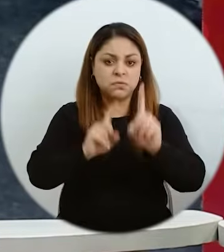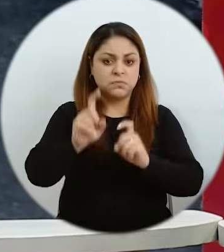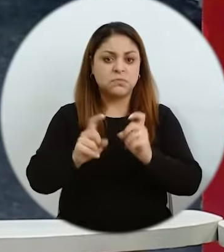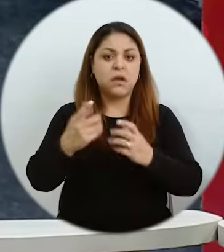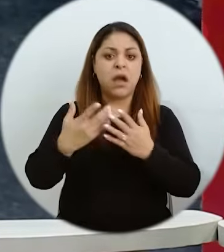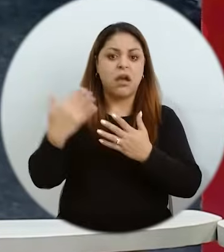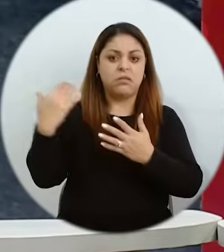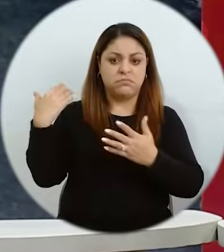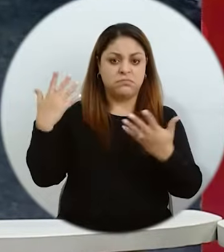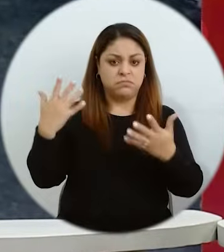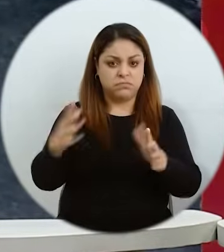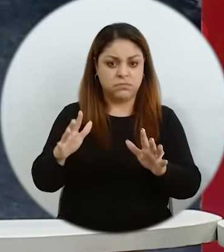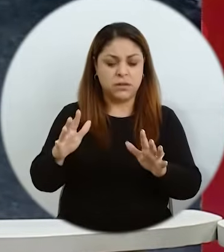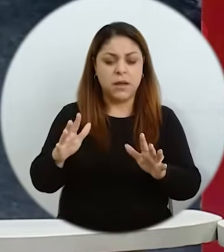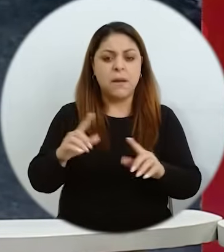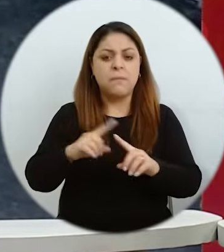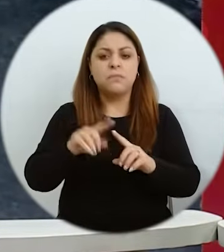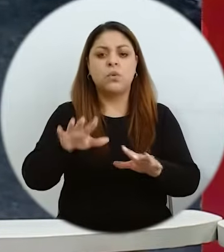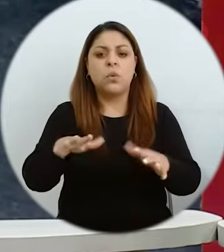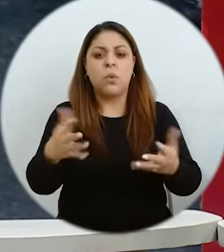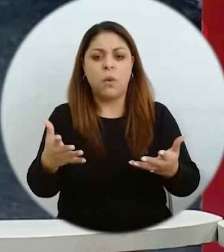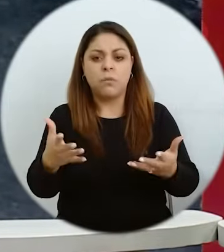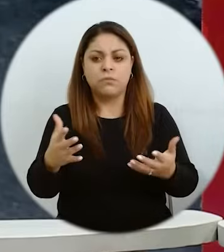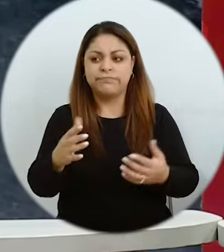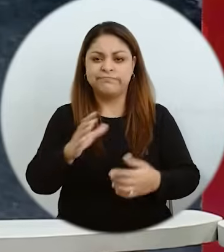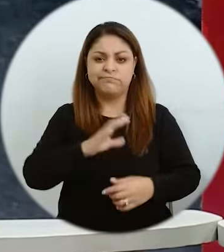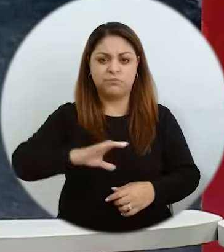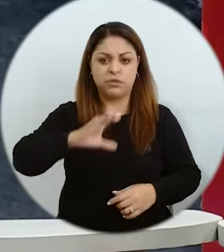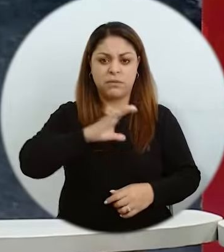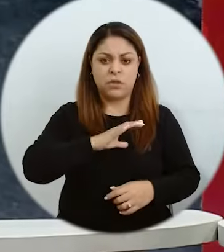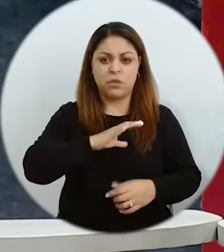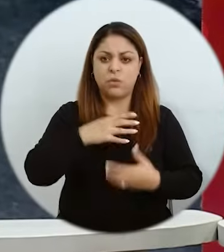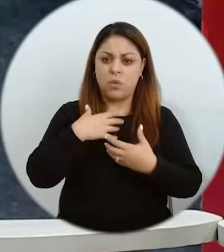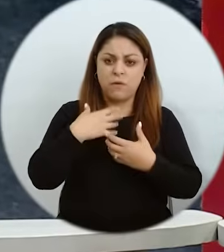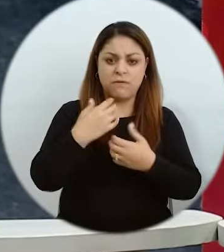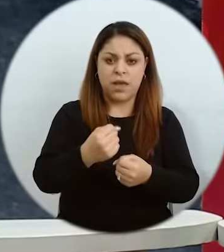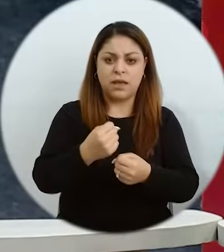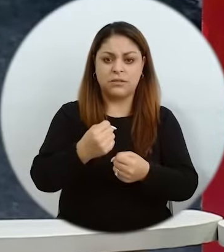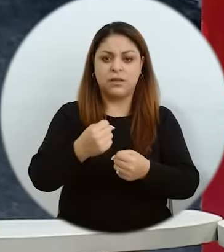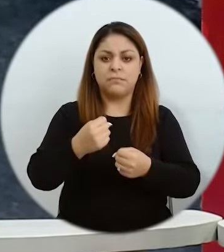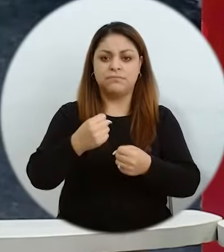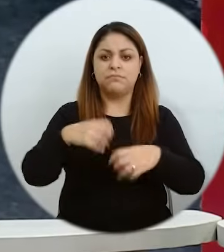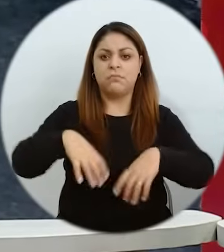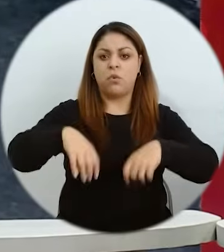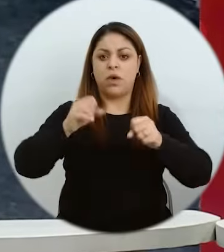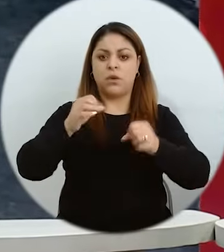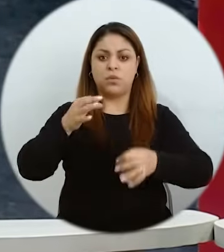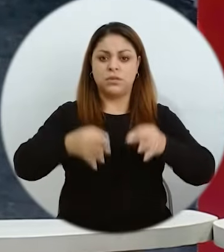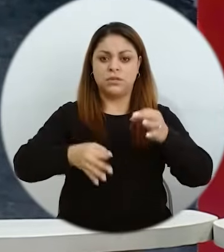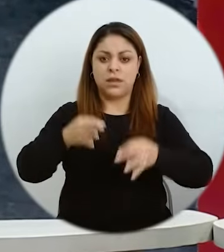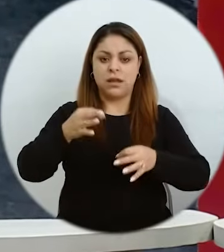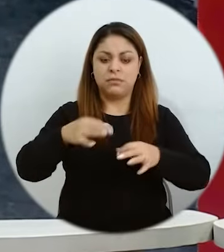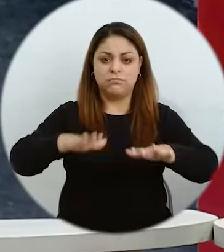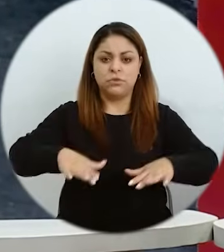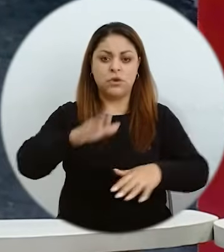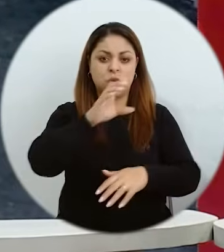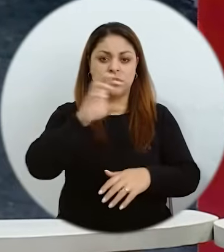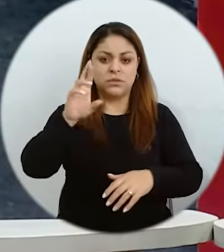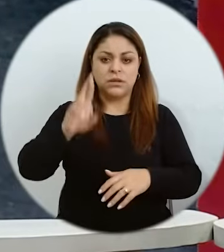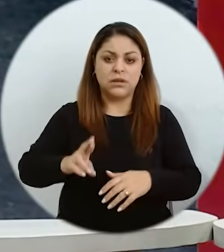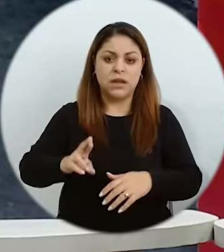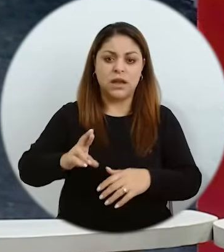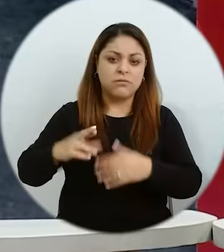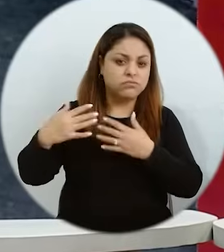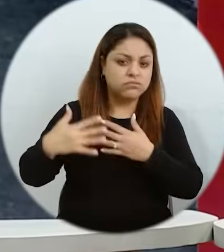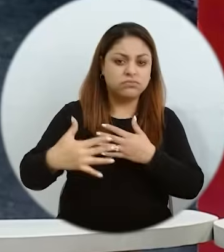encuestas que se han realizado. ¿Cómo se ha comportado esa confianza que tiene el pueblo de Costa Rica en el Poder Judicial a lo largo de los años y qué podría